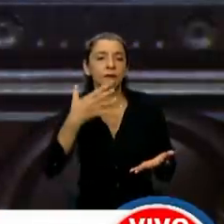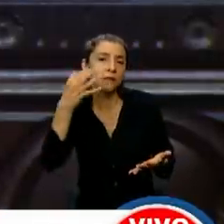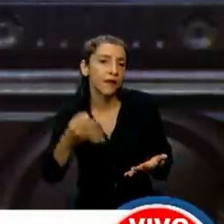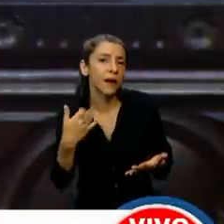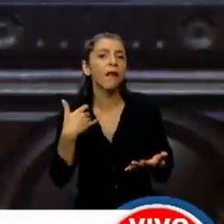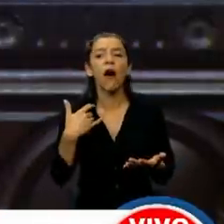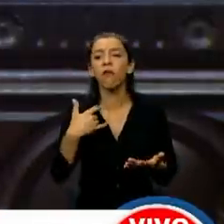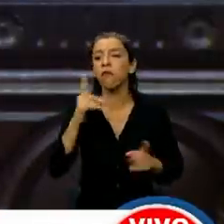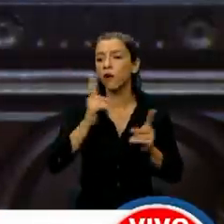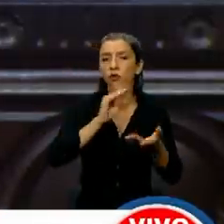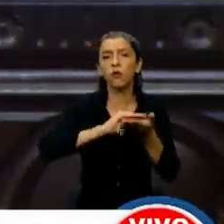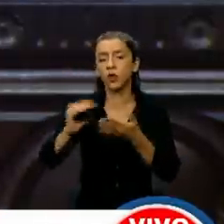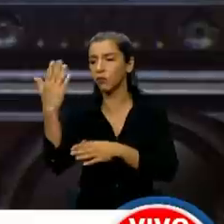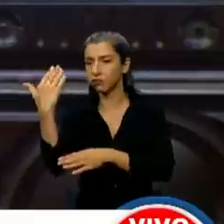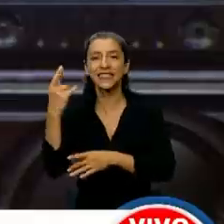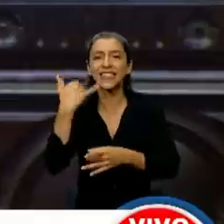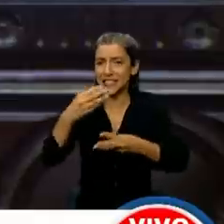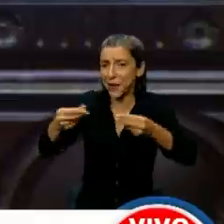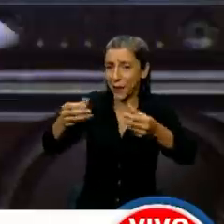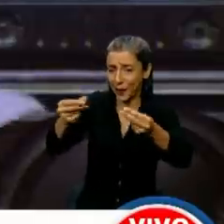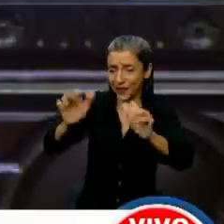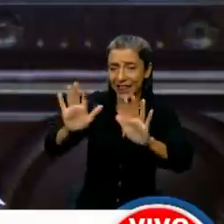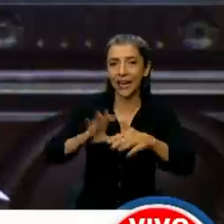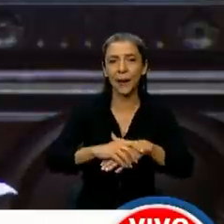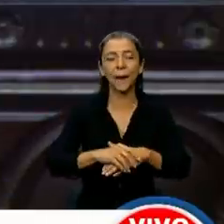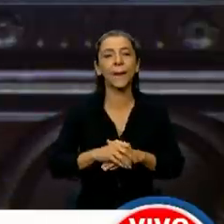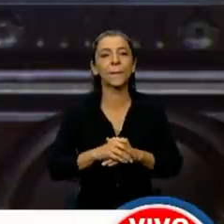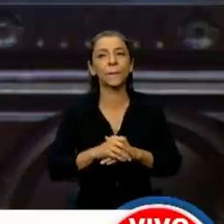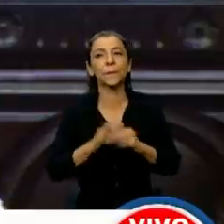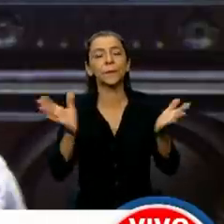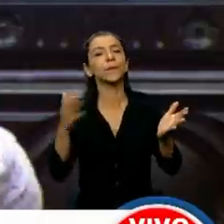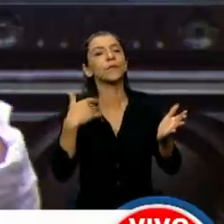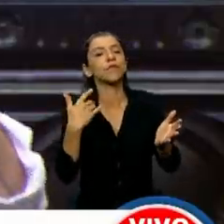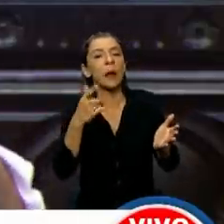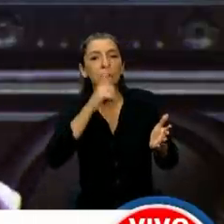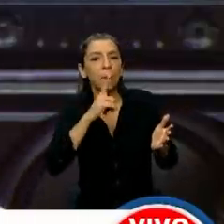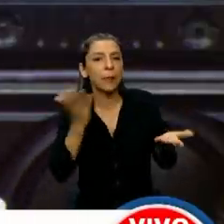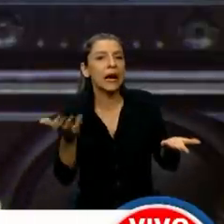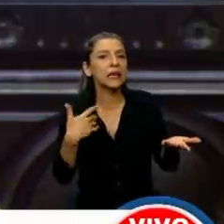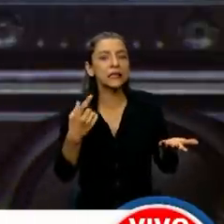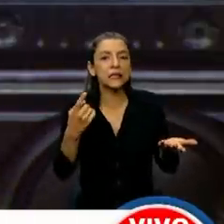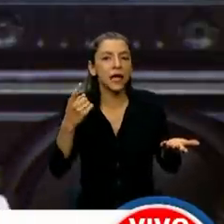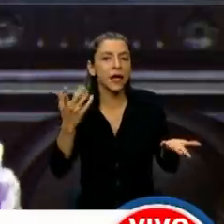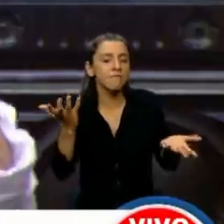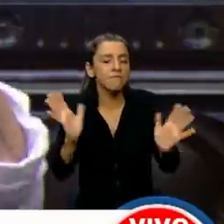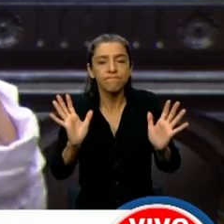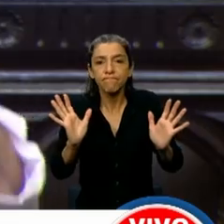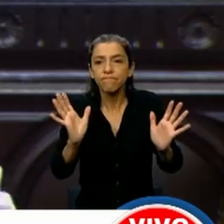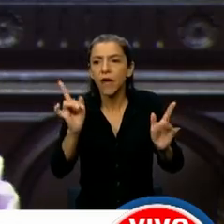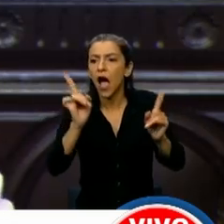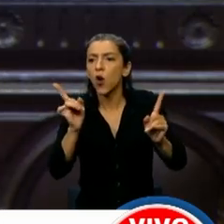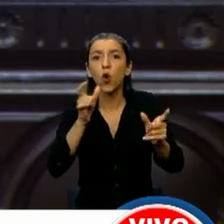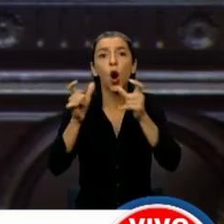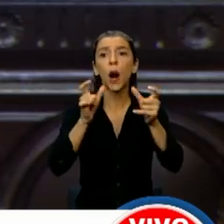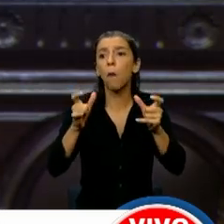legisladores y legisladores términos términos en donde en donde ahora pareciera que tuviesen todas las respuestas en cuanto a la política